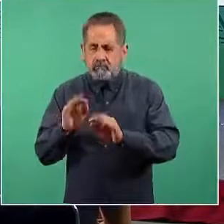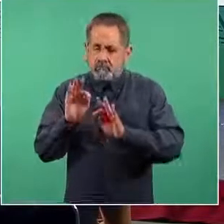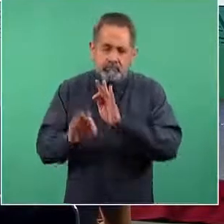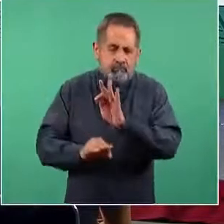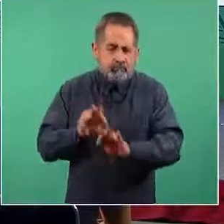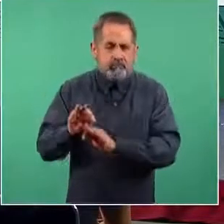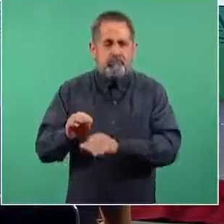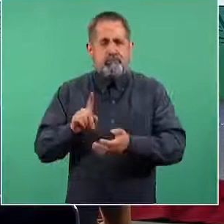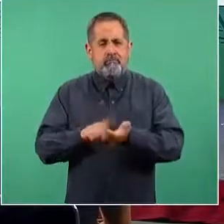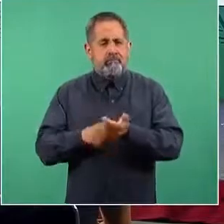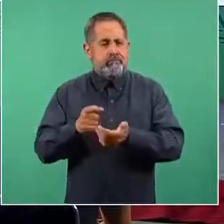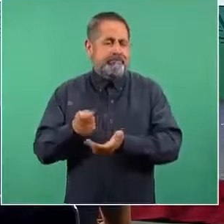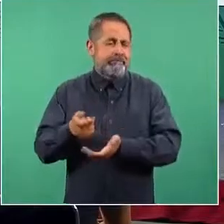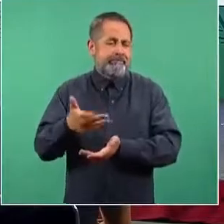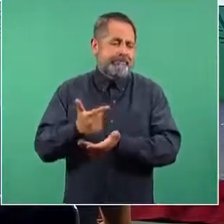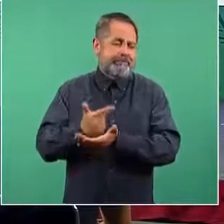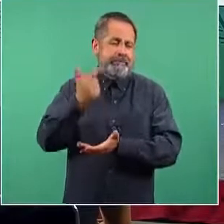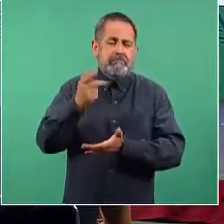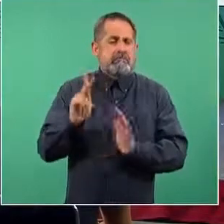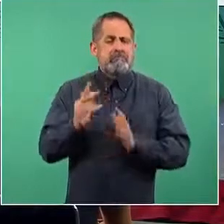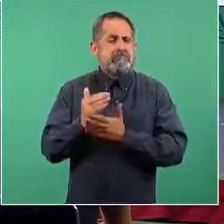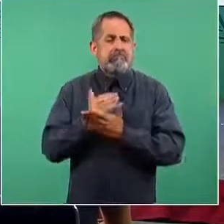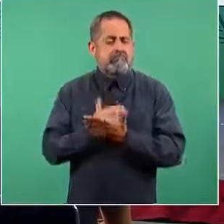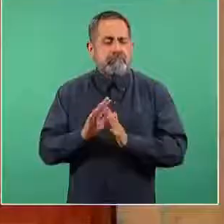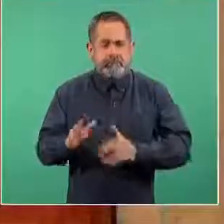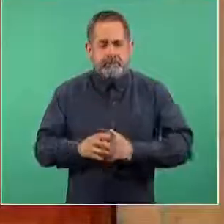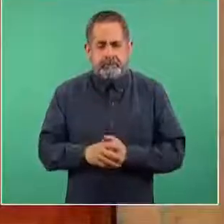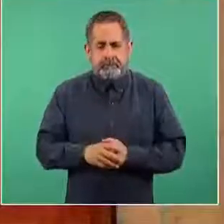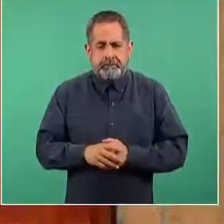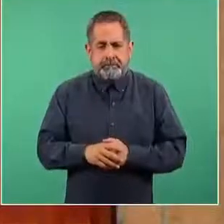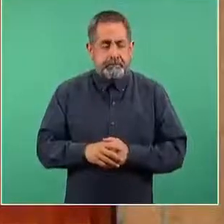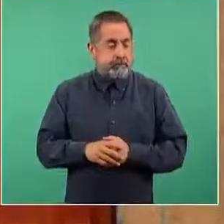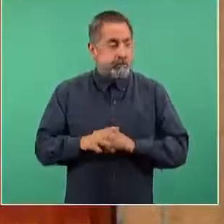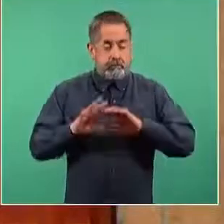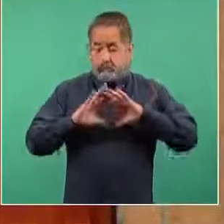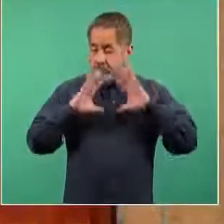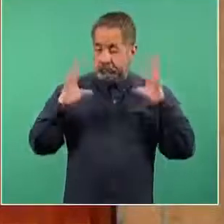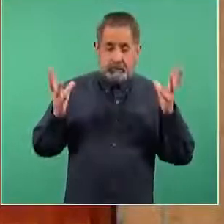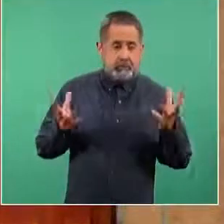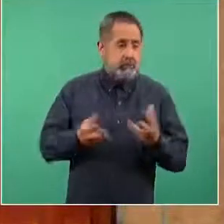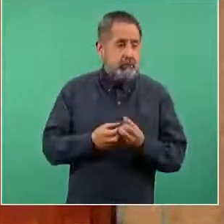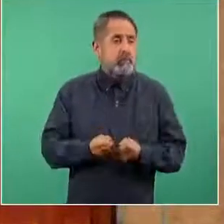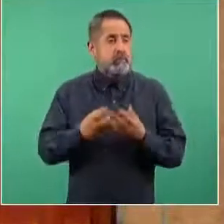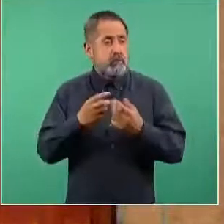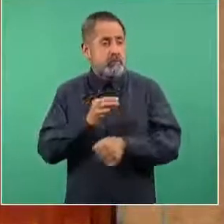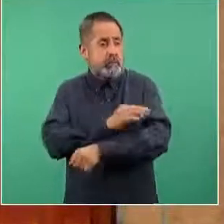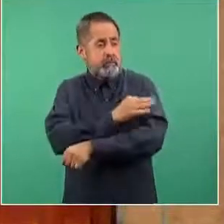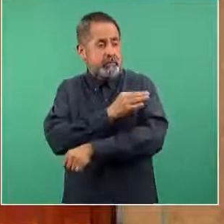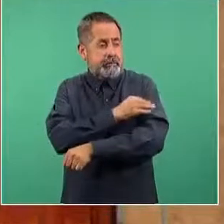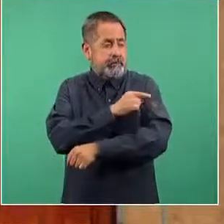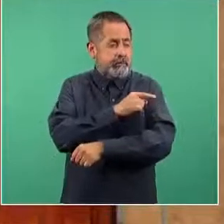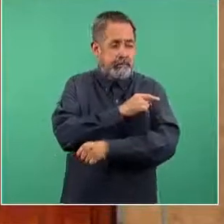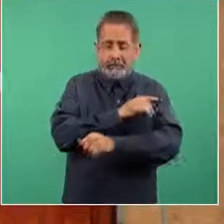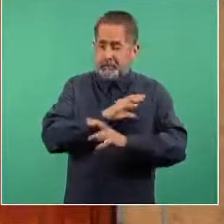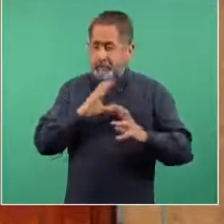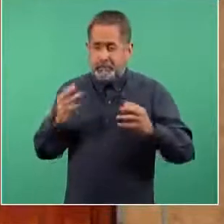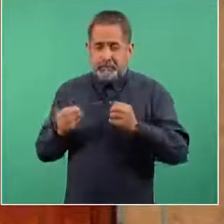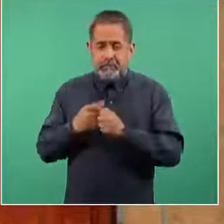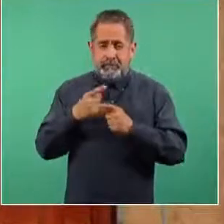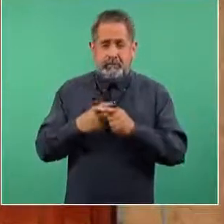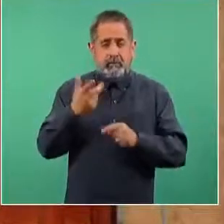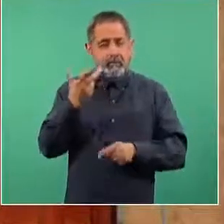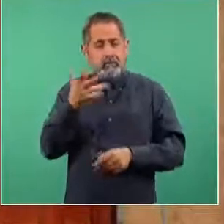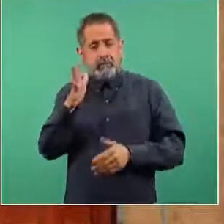ESAVI grave. Cuando vemos del total de dosis que hasta el momento se han aplicado en el país de todas las vacunas, esos